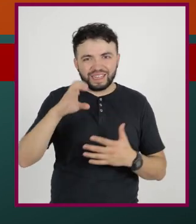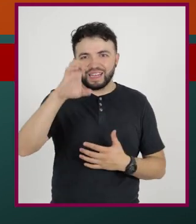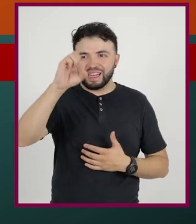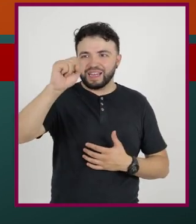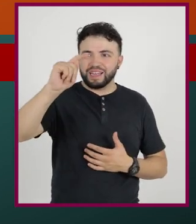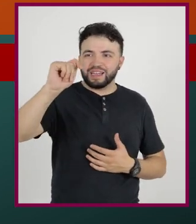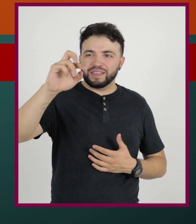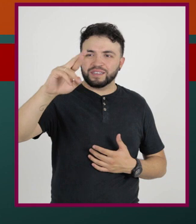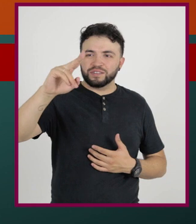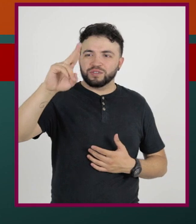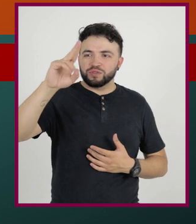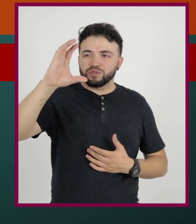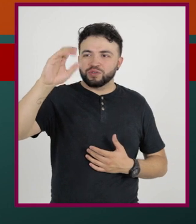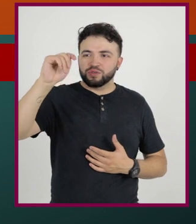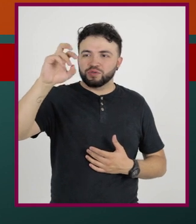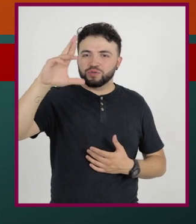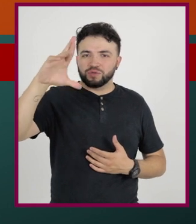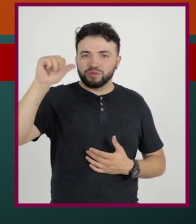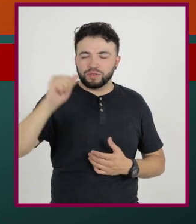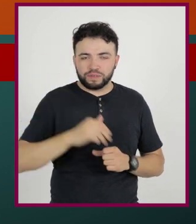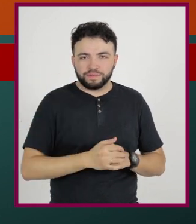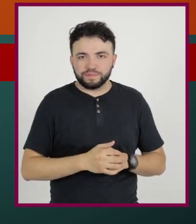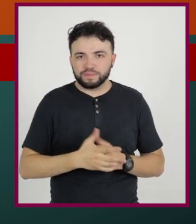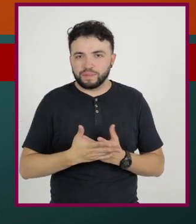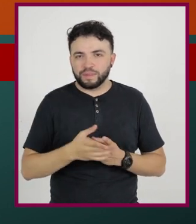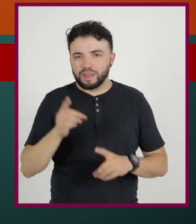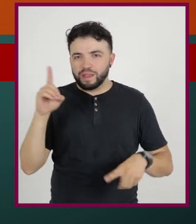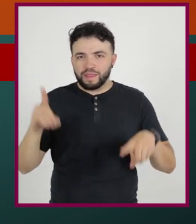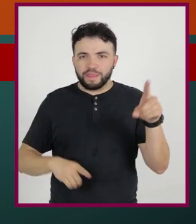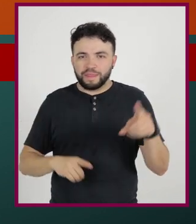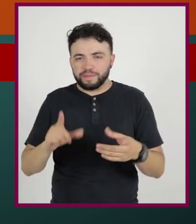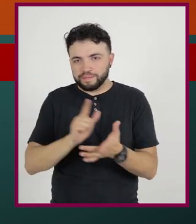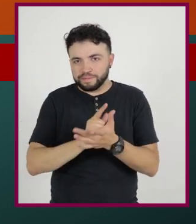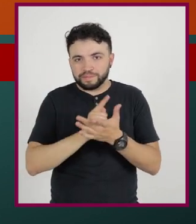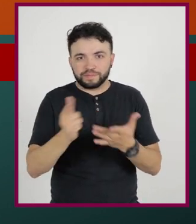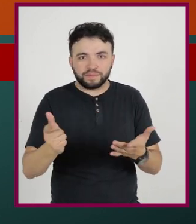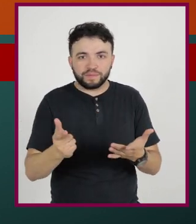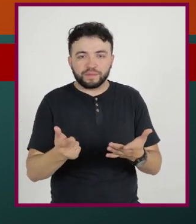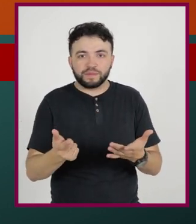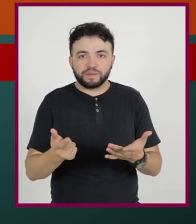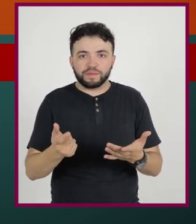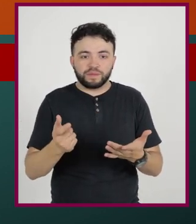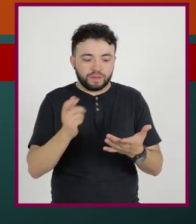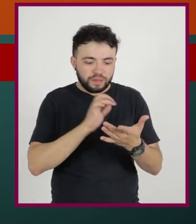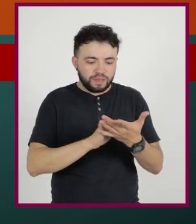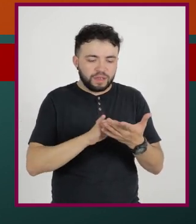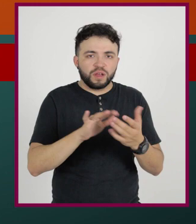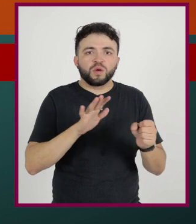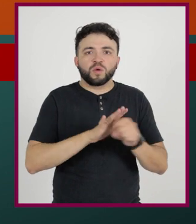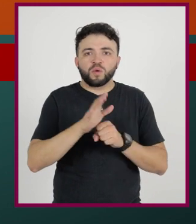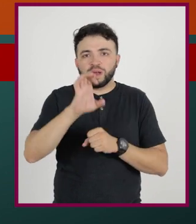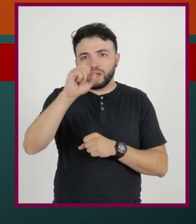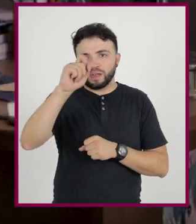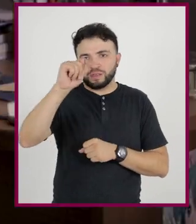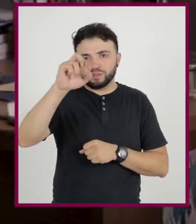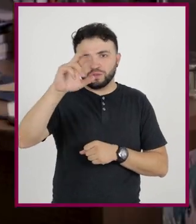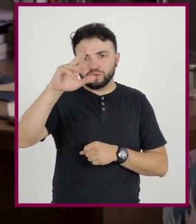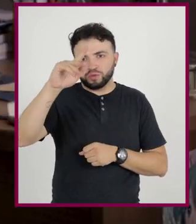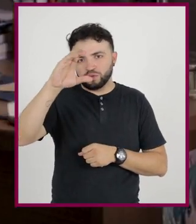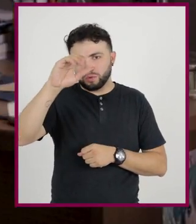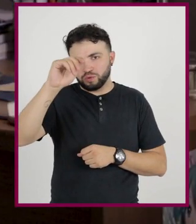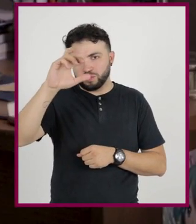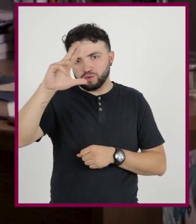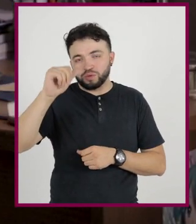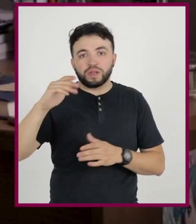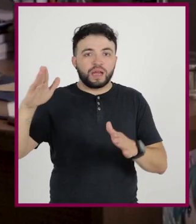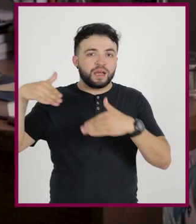se habla de estructura en un texto narrativo, aunque depende de cada obra, como mínimo se habla de una estructura externa. Por